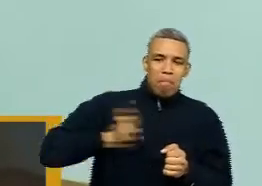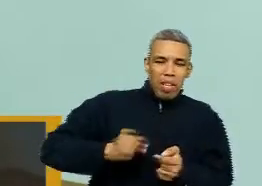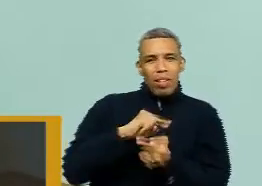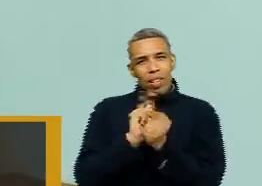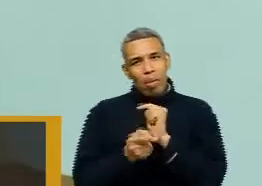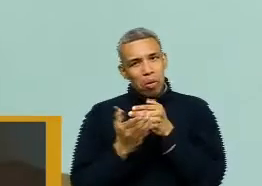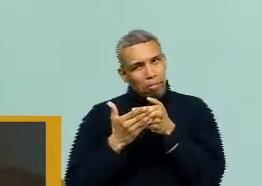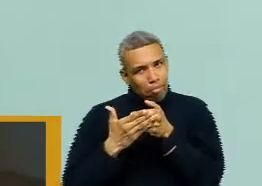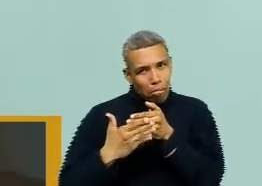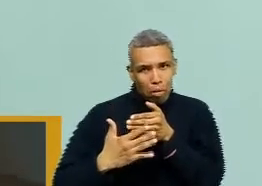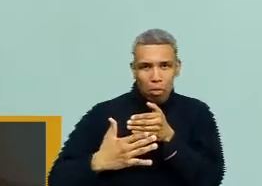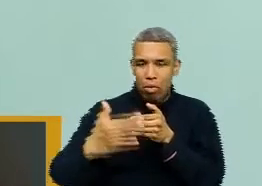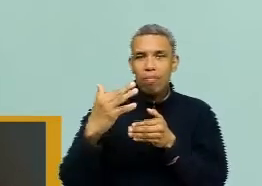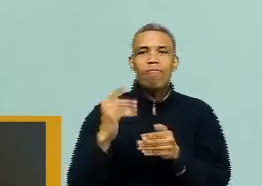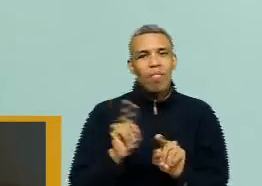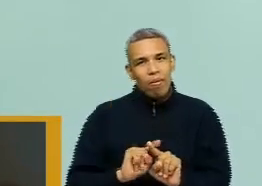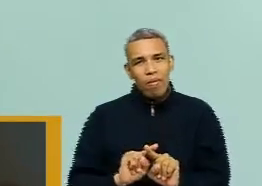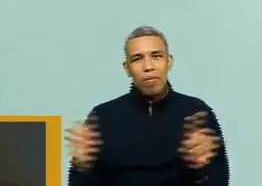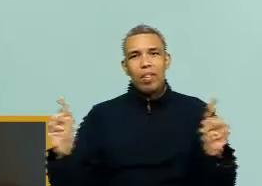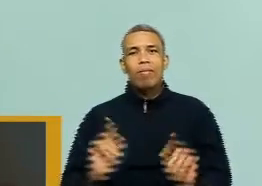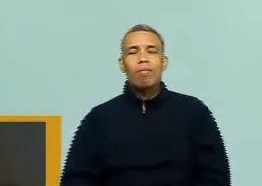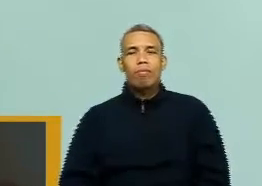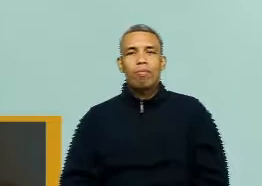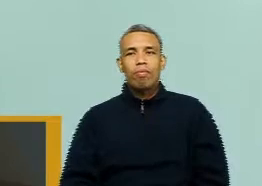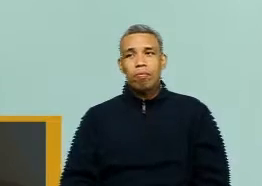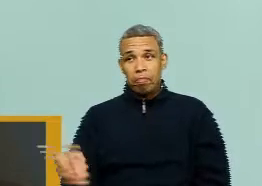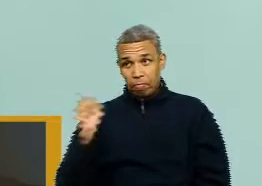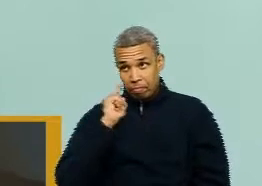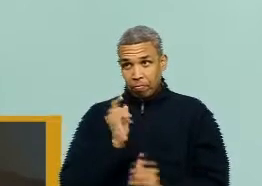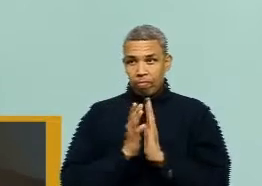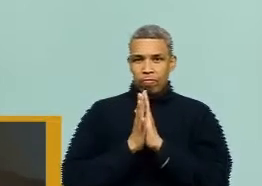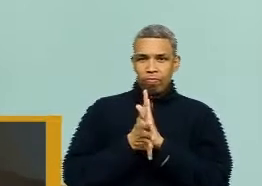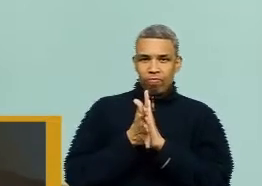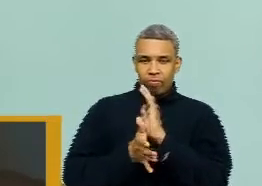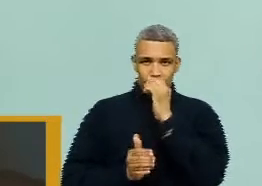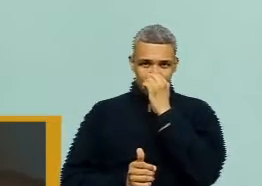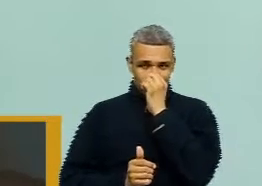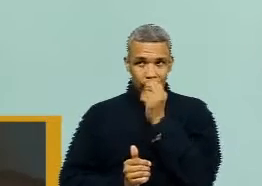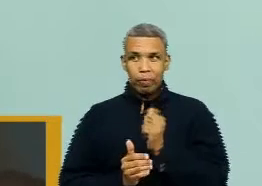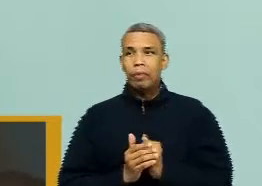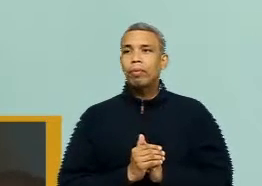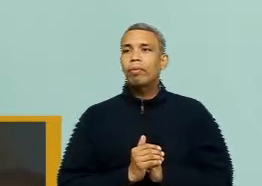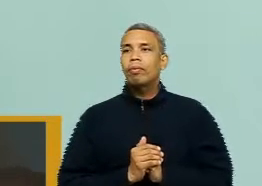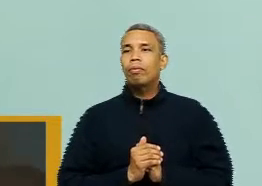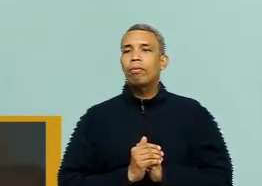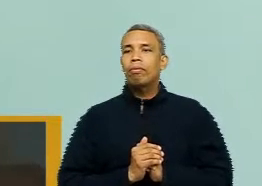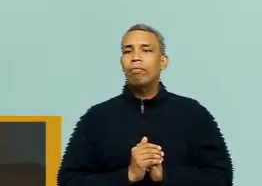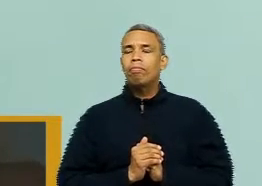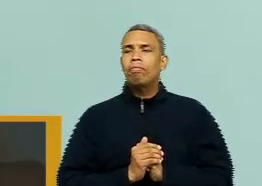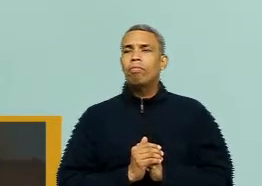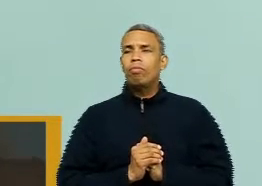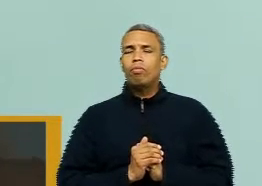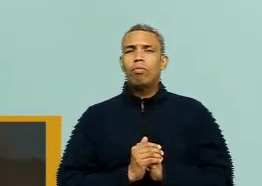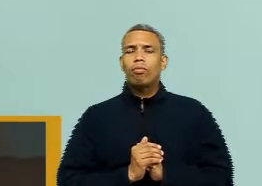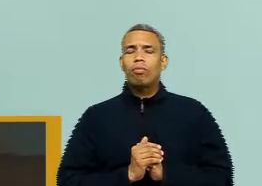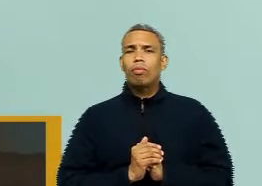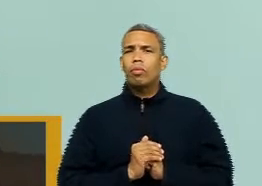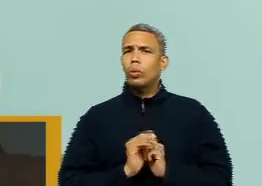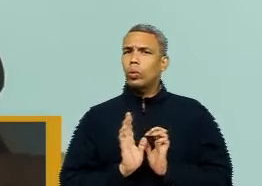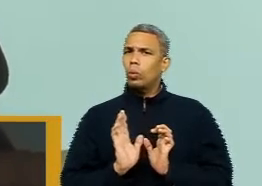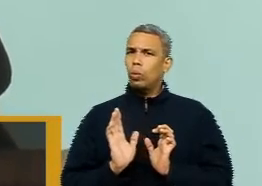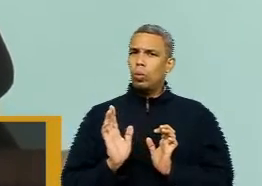a imponer unos perfiles demasiado altísimos y que fueron el detonante de todo